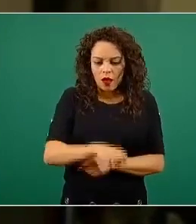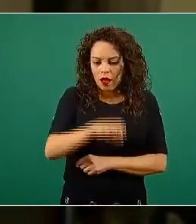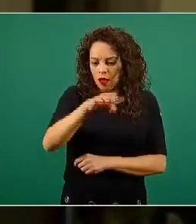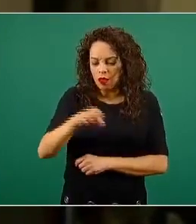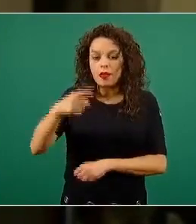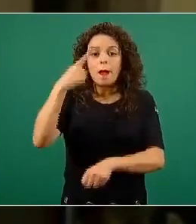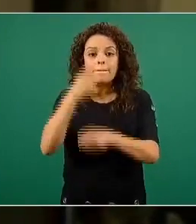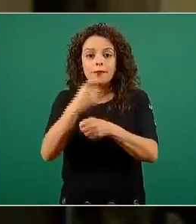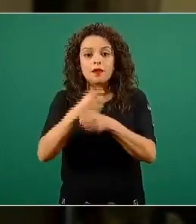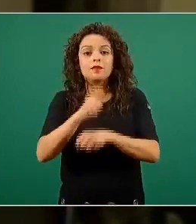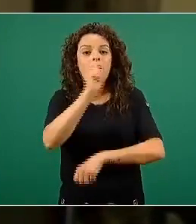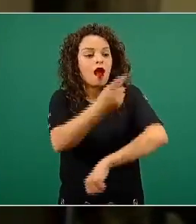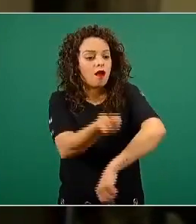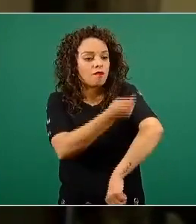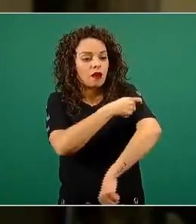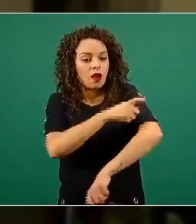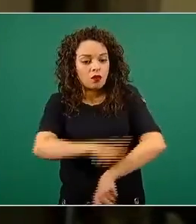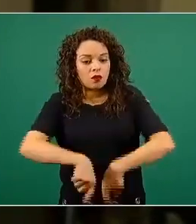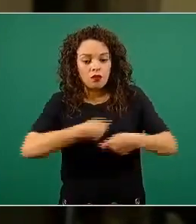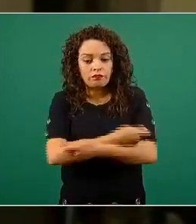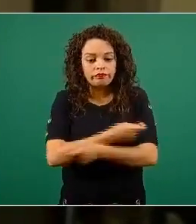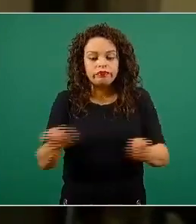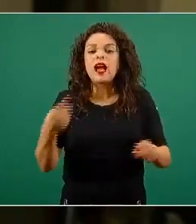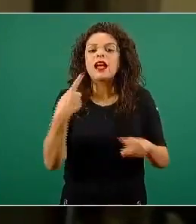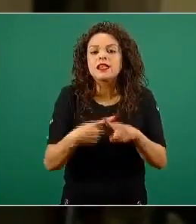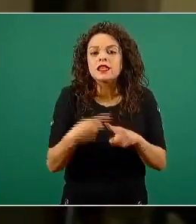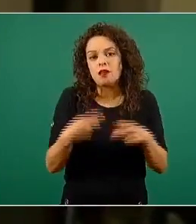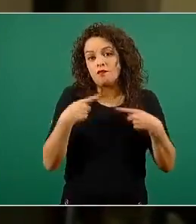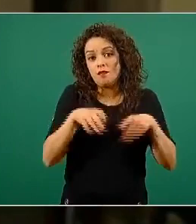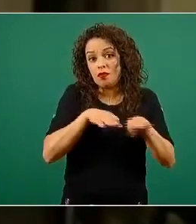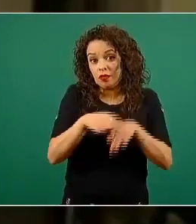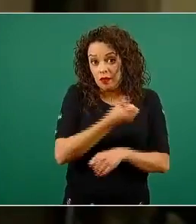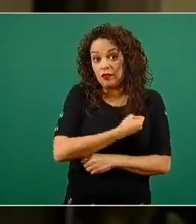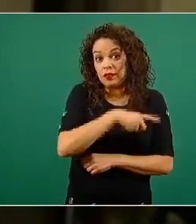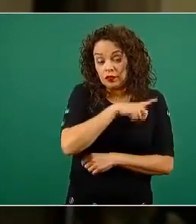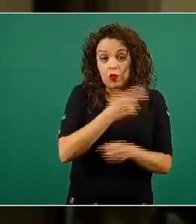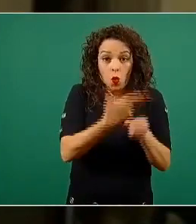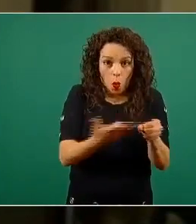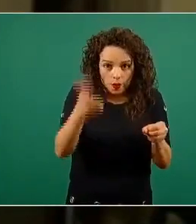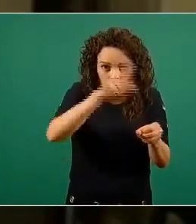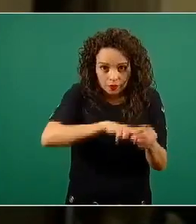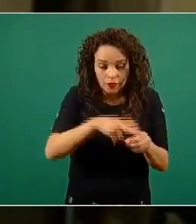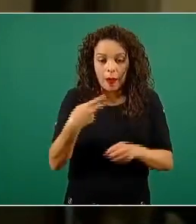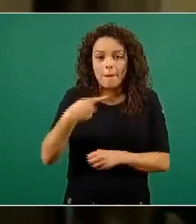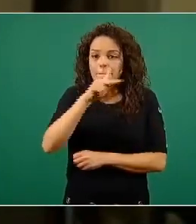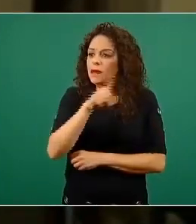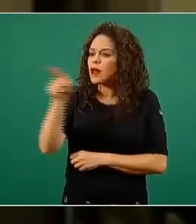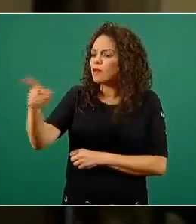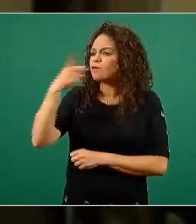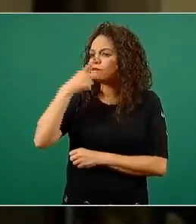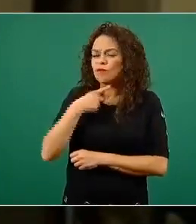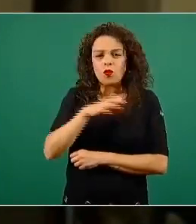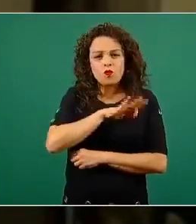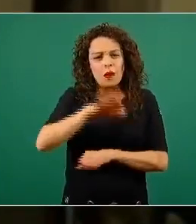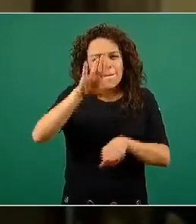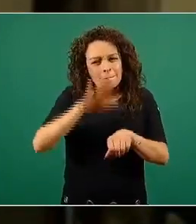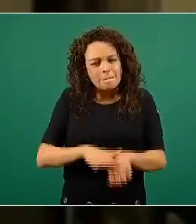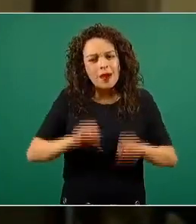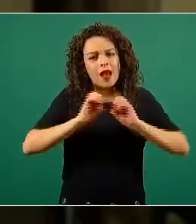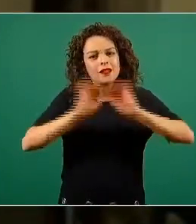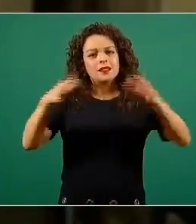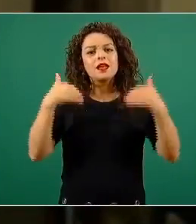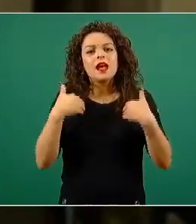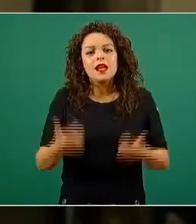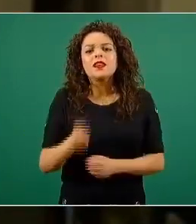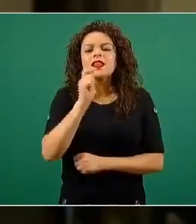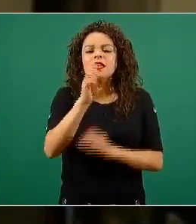salud con el tema de las vacunas. Sin embargo, me han insistido en la posibilidad de que sean más específicos respecto al calendario de vacunación. La